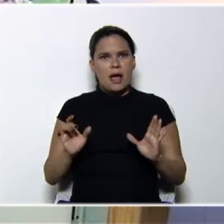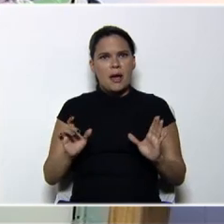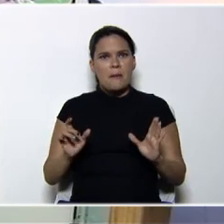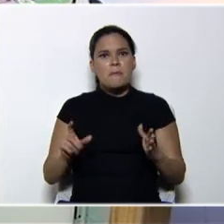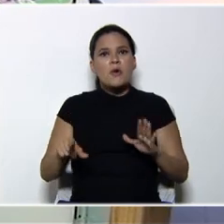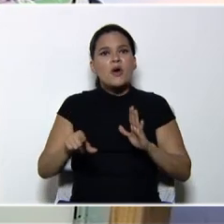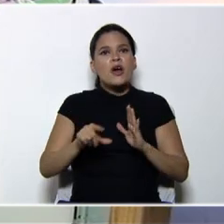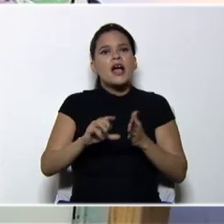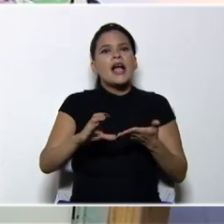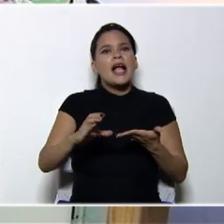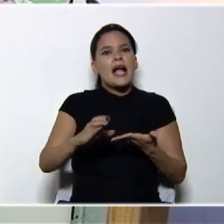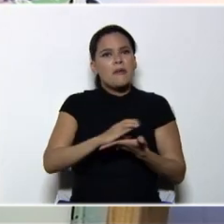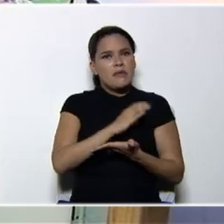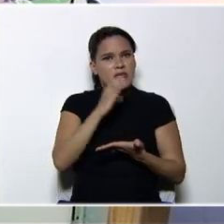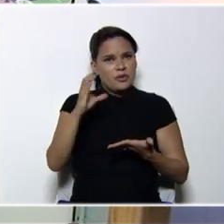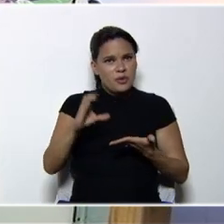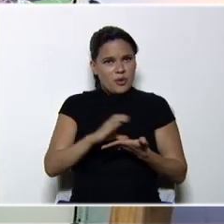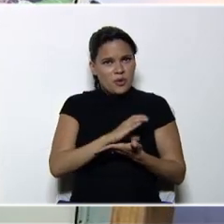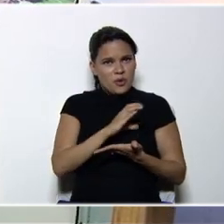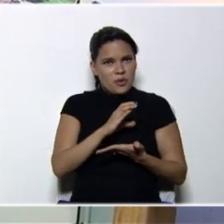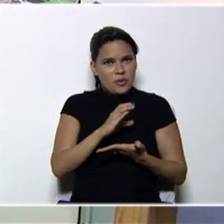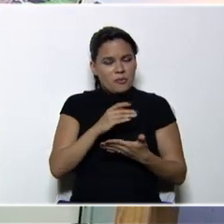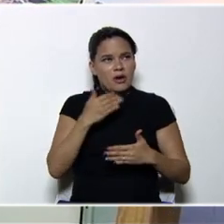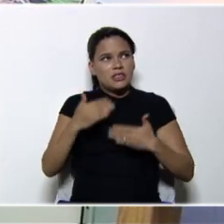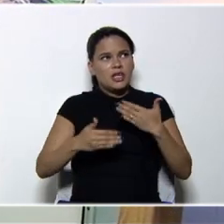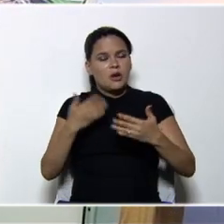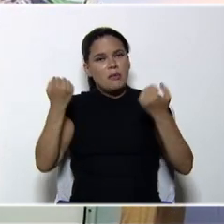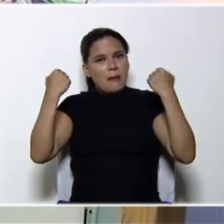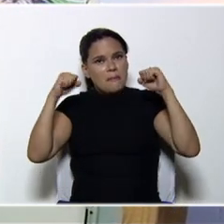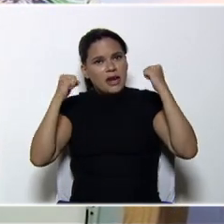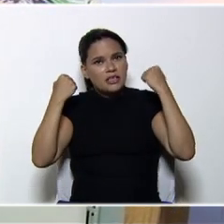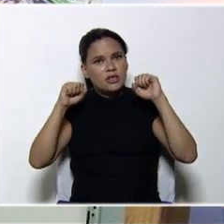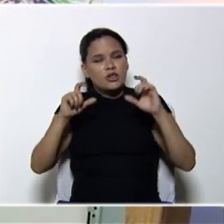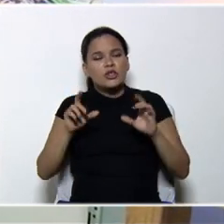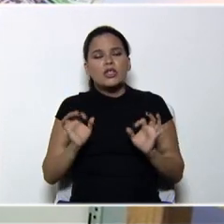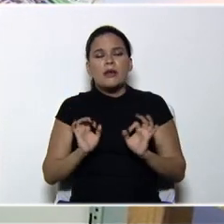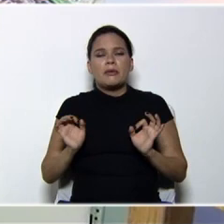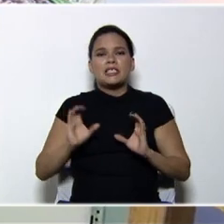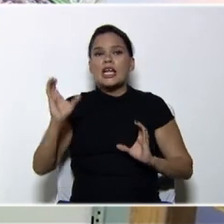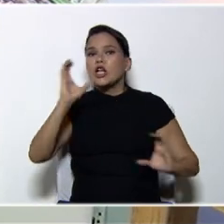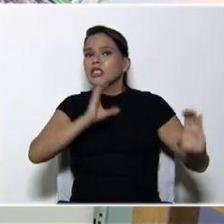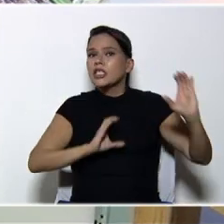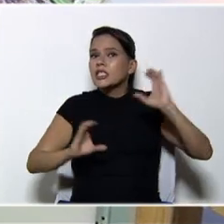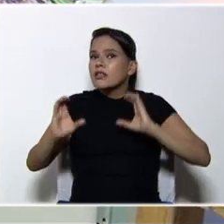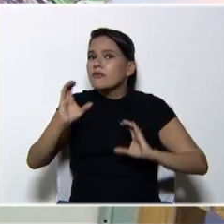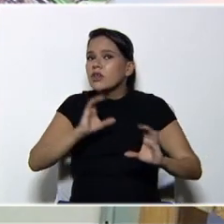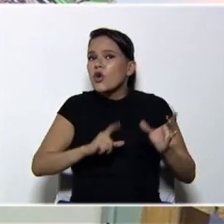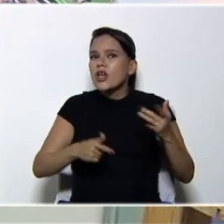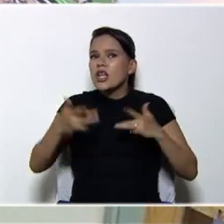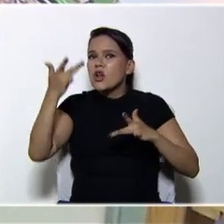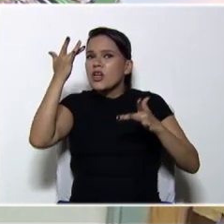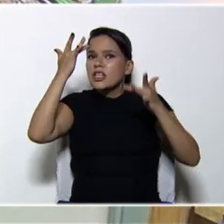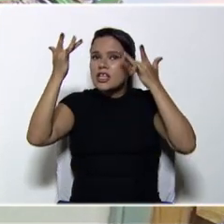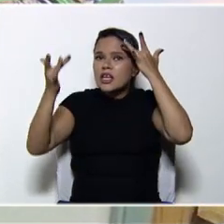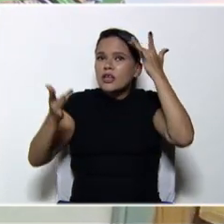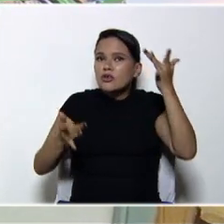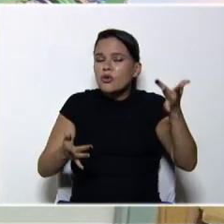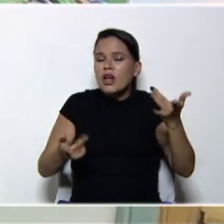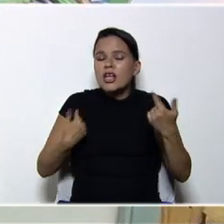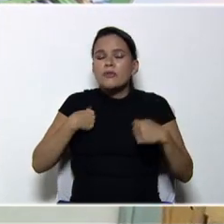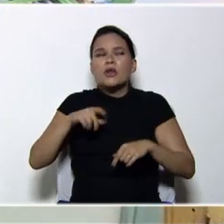va a desarrollar de alguna manera algo más práctico, sino que se quede en lo científico y sin embargo en lo intelectual, y sin